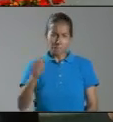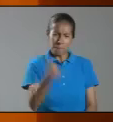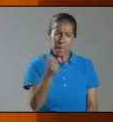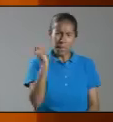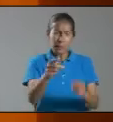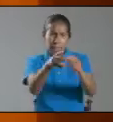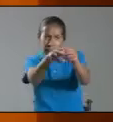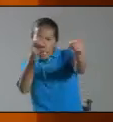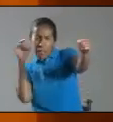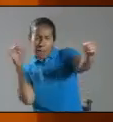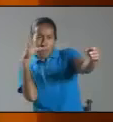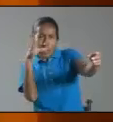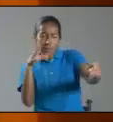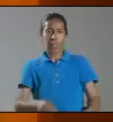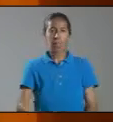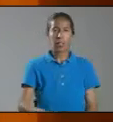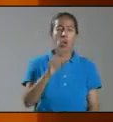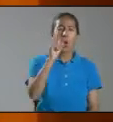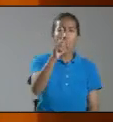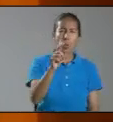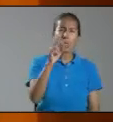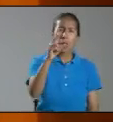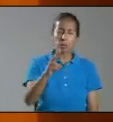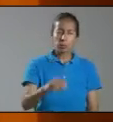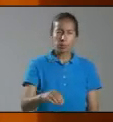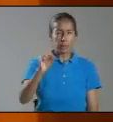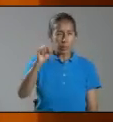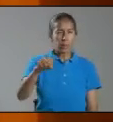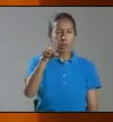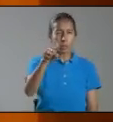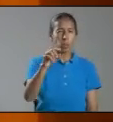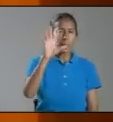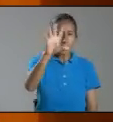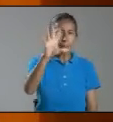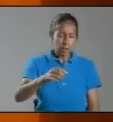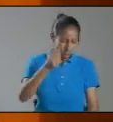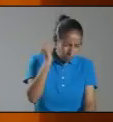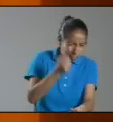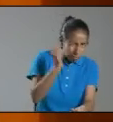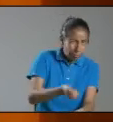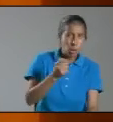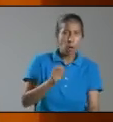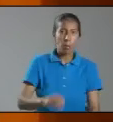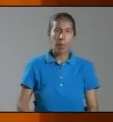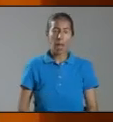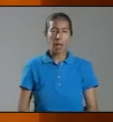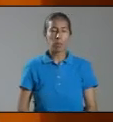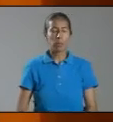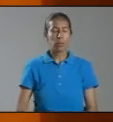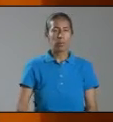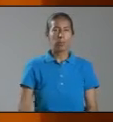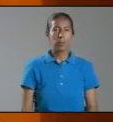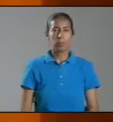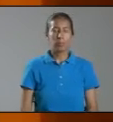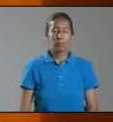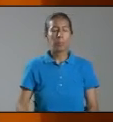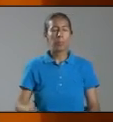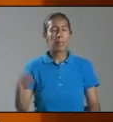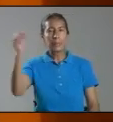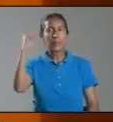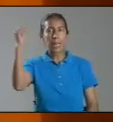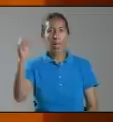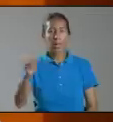hecho 5 o 6, hubieras vencido a tus enemigos totalmente. Le metió una buena cuadrada, hermano. Y en el versículo siguiente se murió.